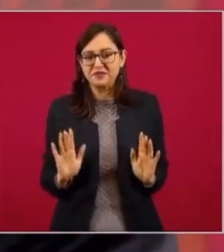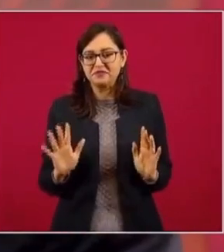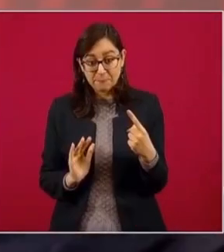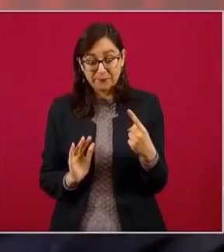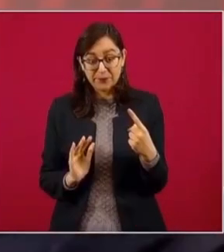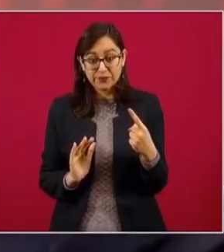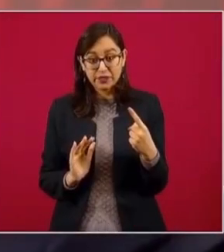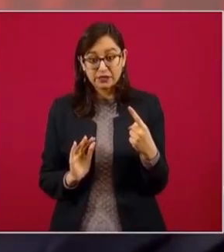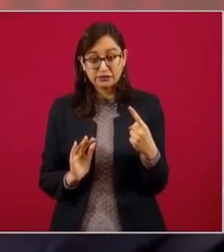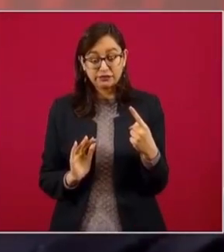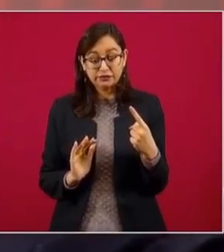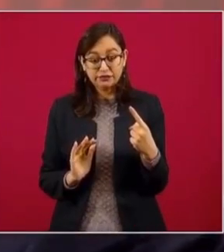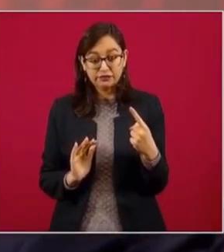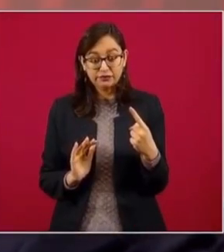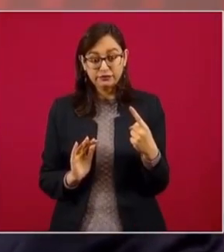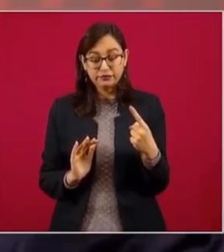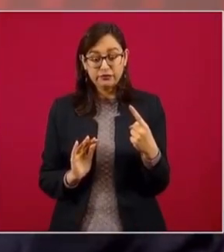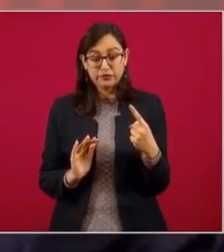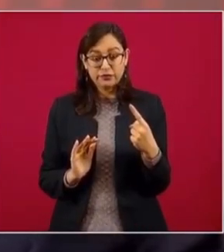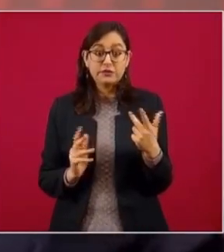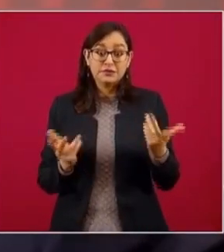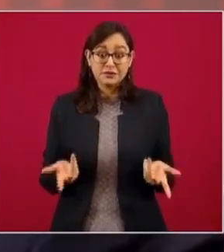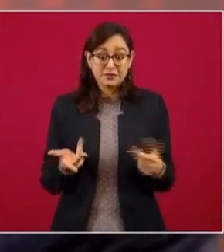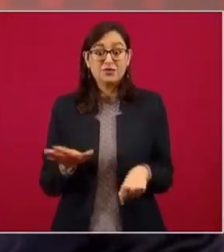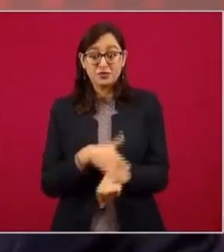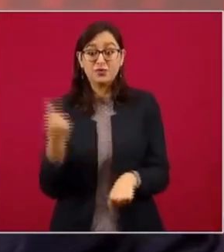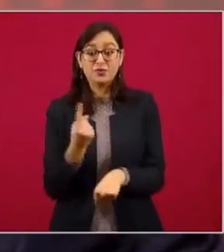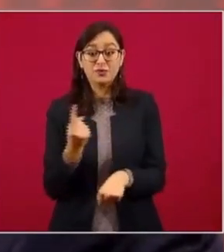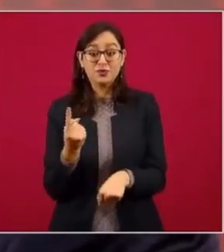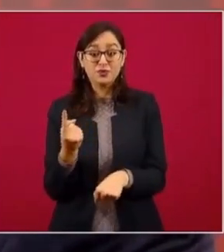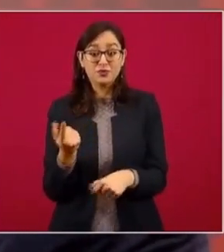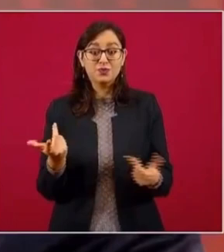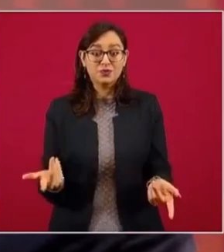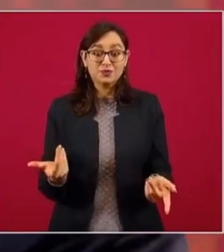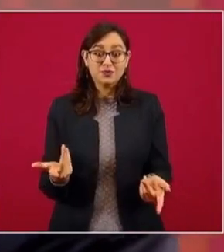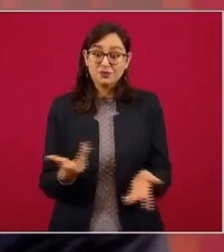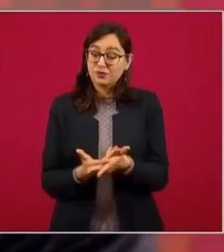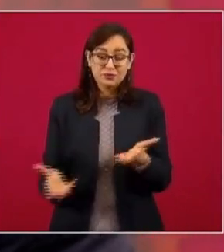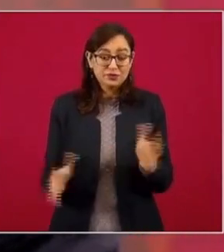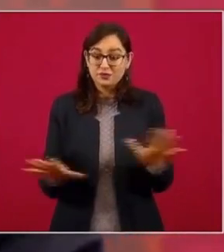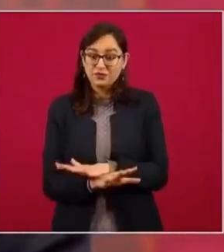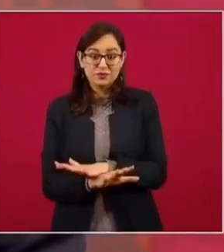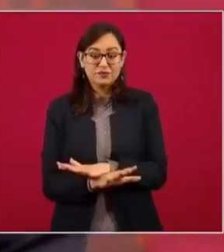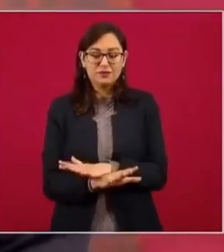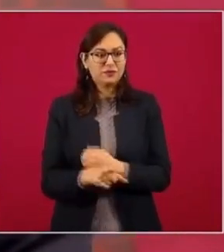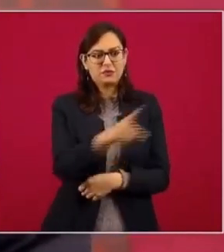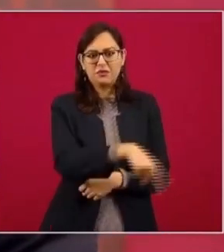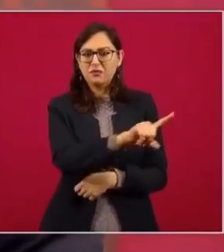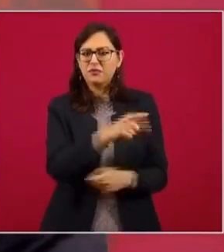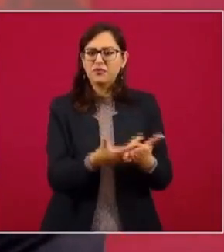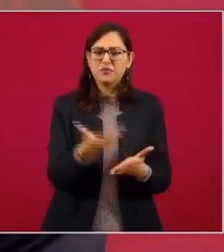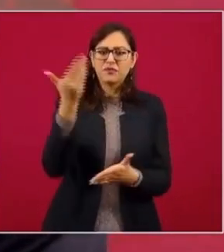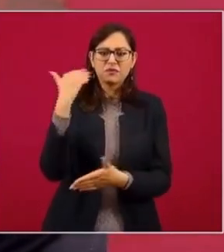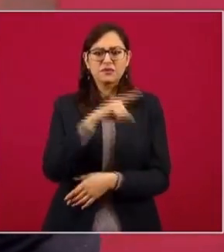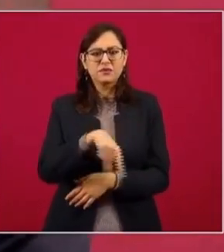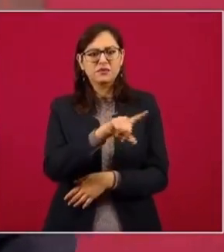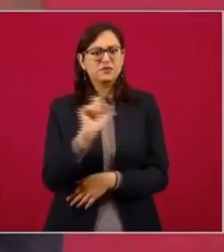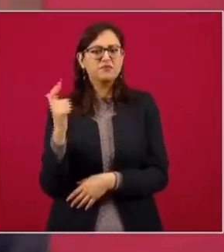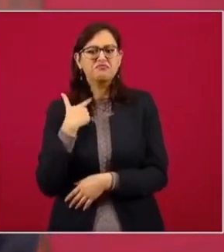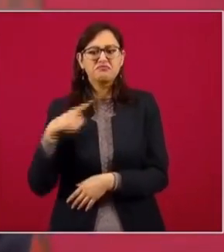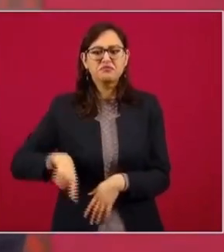corrupción. Porque sí, es evidente que cambiaron. Eran aplaudidores, se hacían de la vista